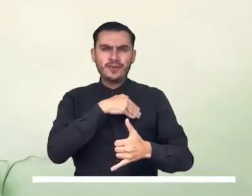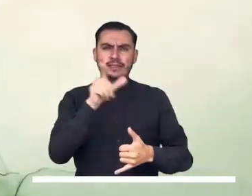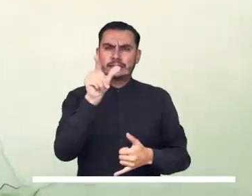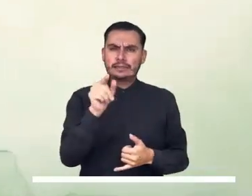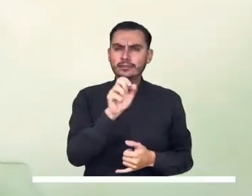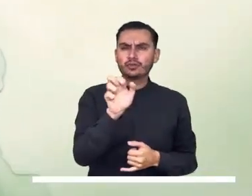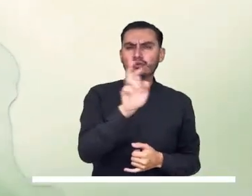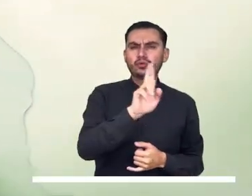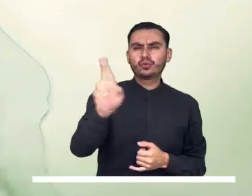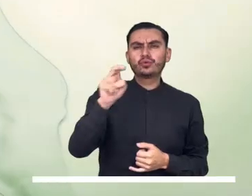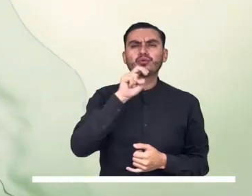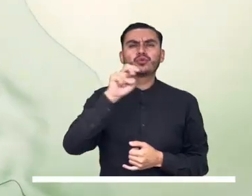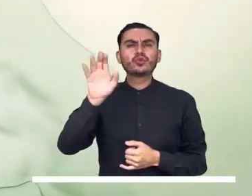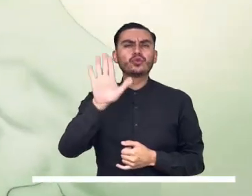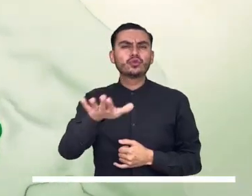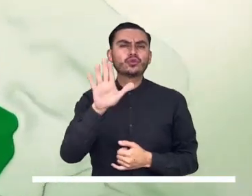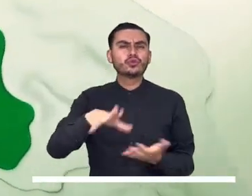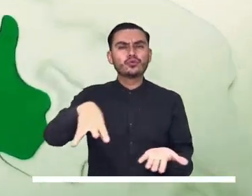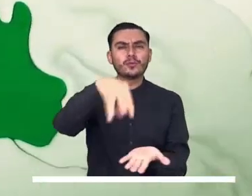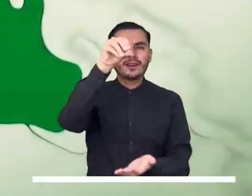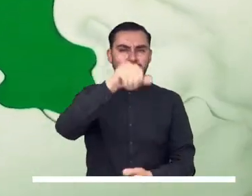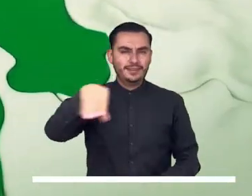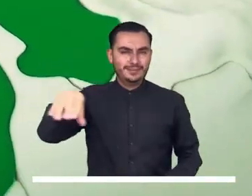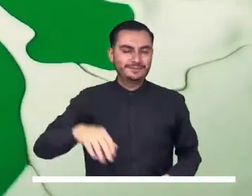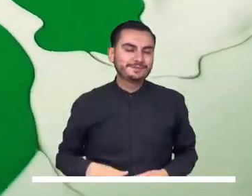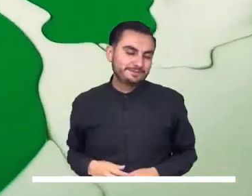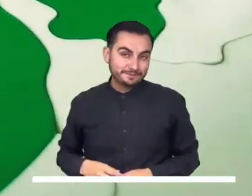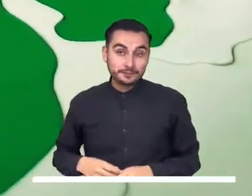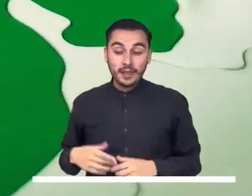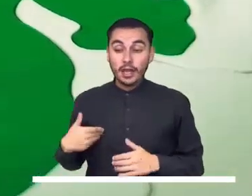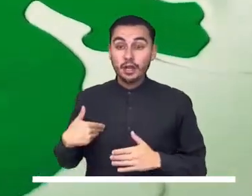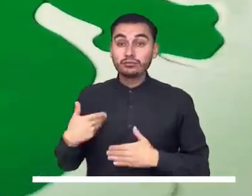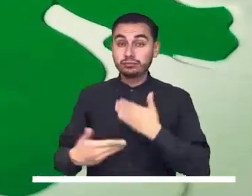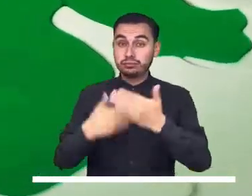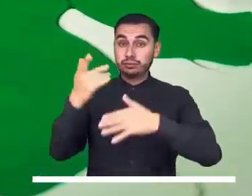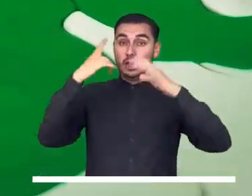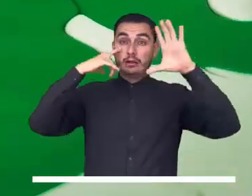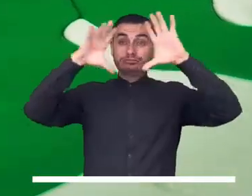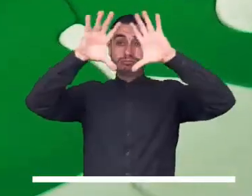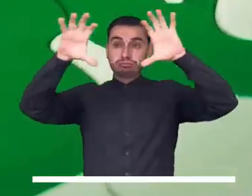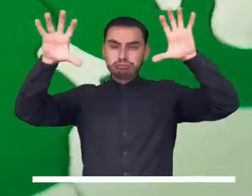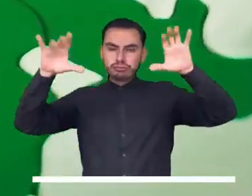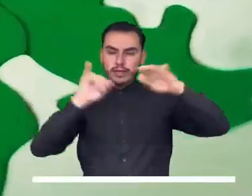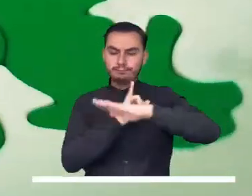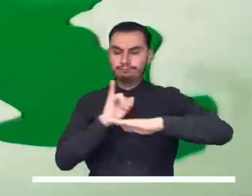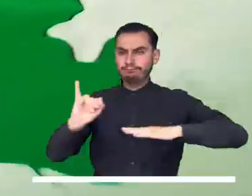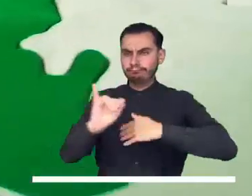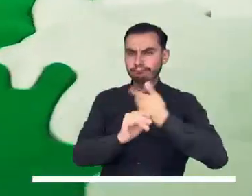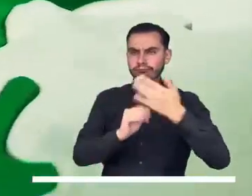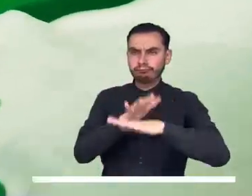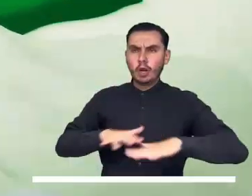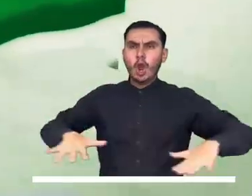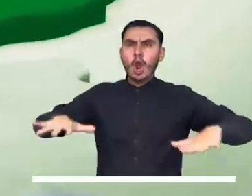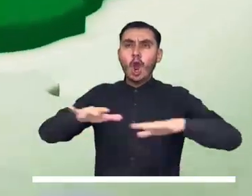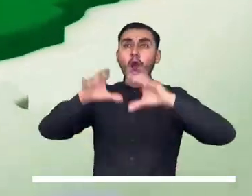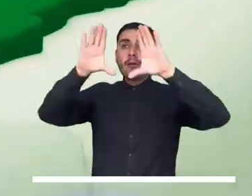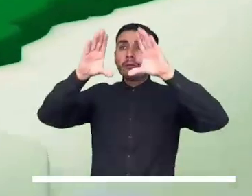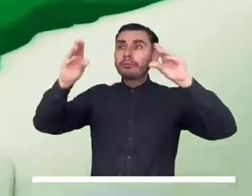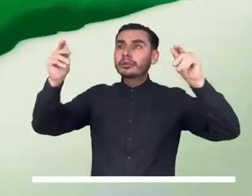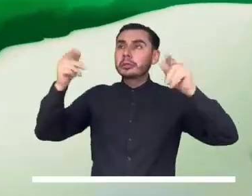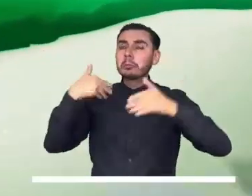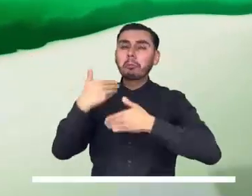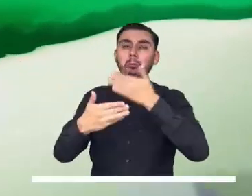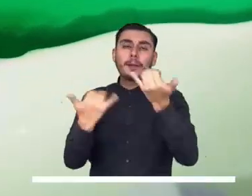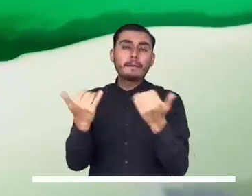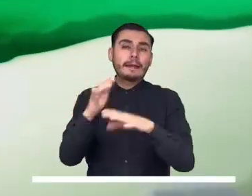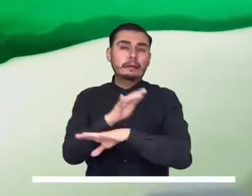se focalizarían sobre Córdoba, Bolívar, Cesar y el sur y norte de Magdalena. La nubosidad seguirá siendo escasa en